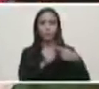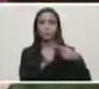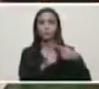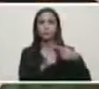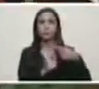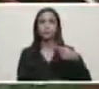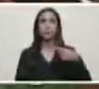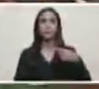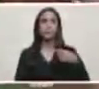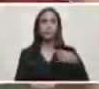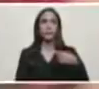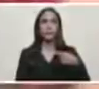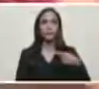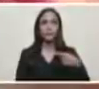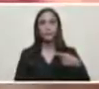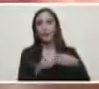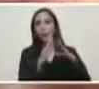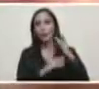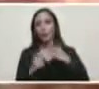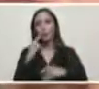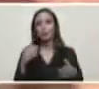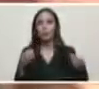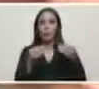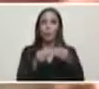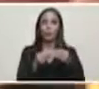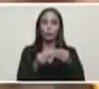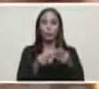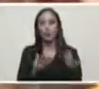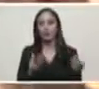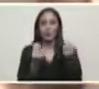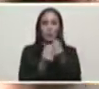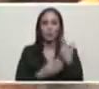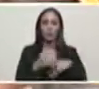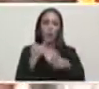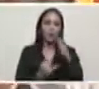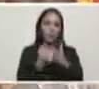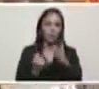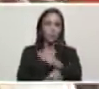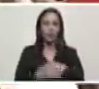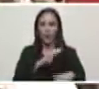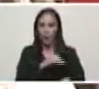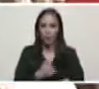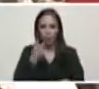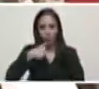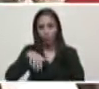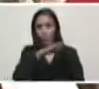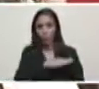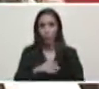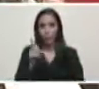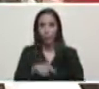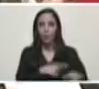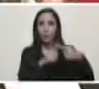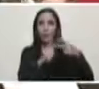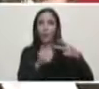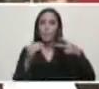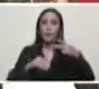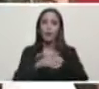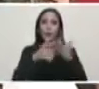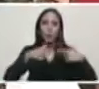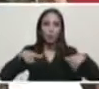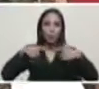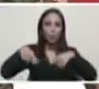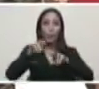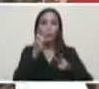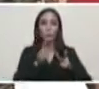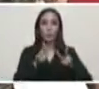obras de vivienda en forma con instituciones entes ejecutores y poder popular potenciar desde los urbanismos de la gran